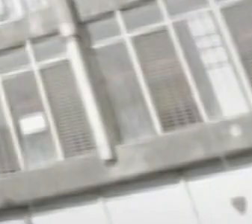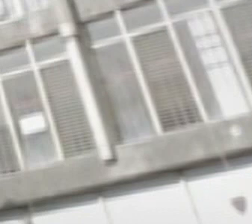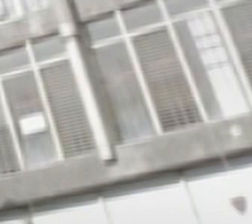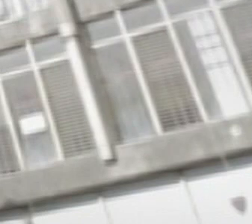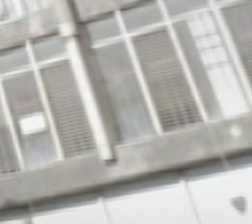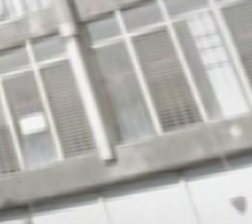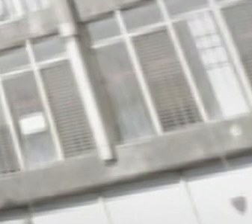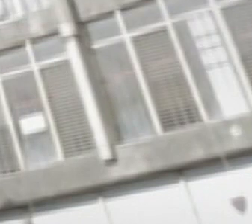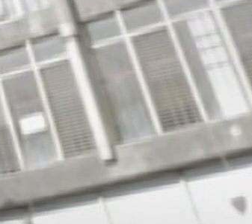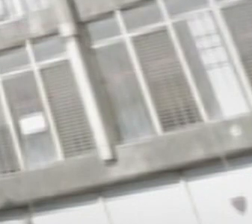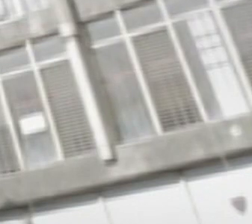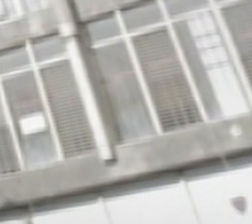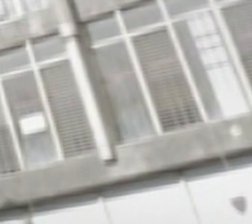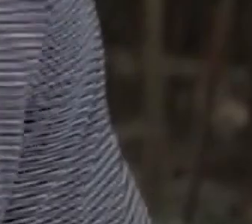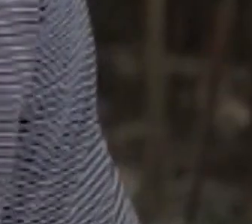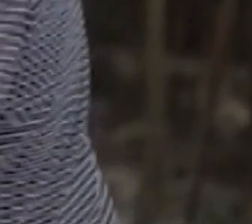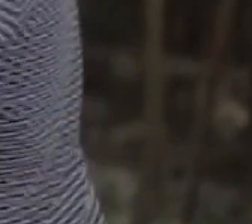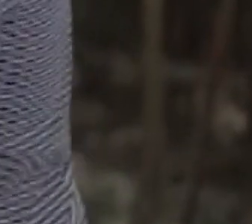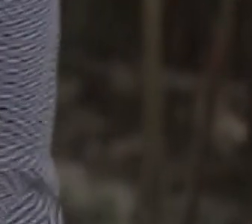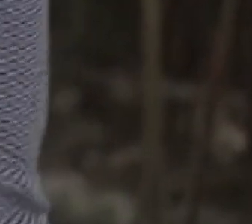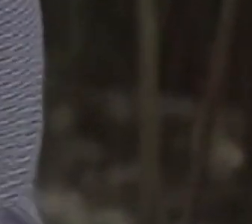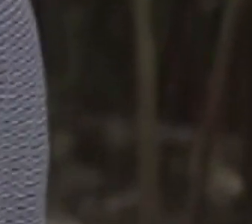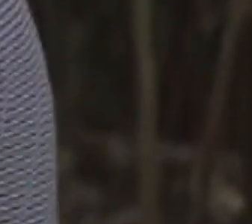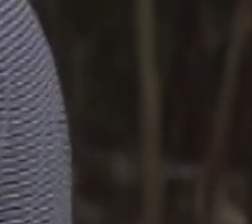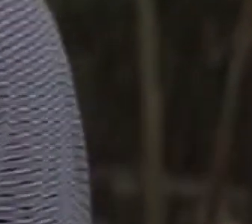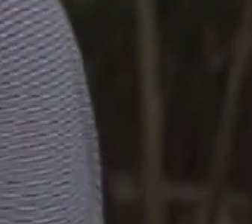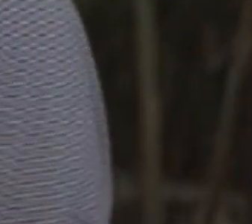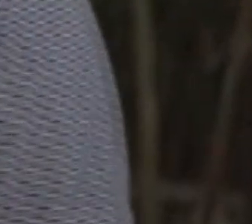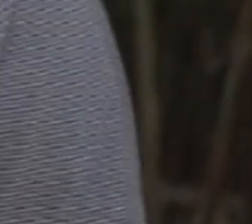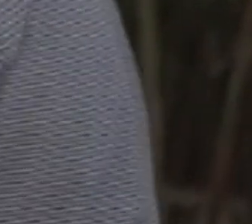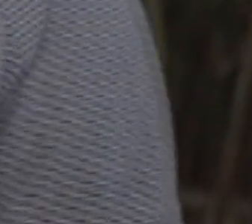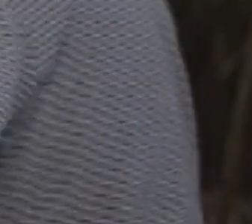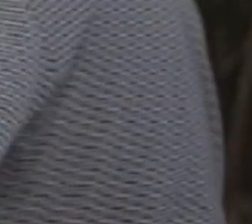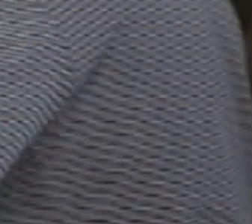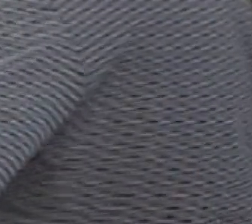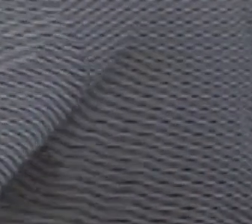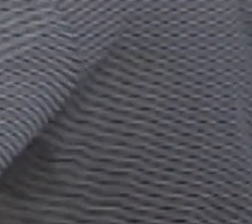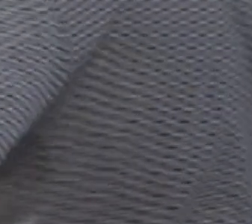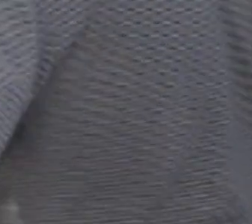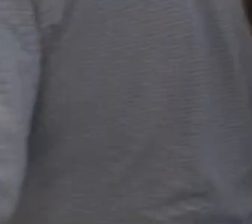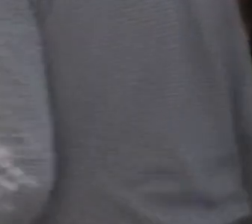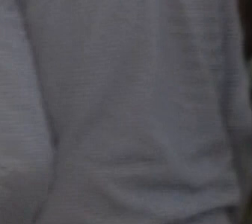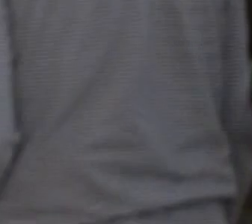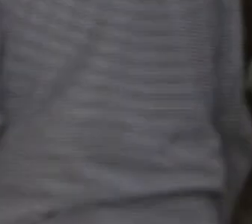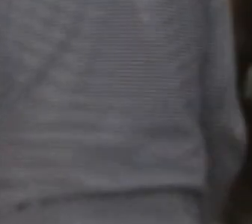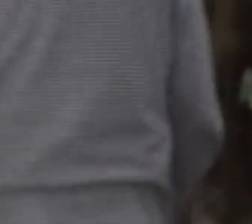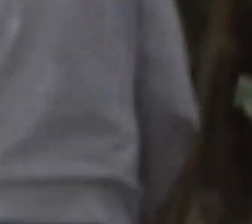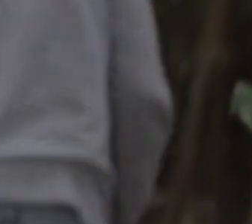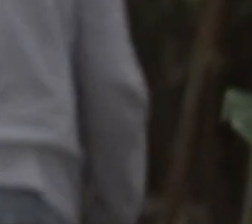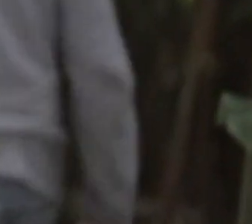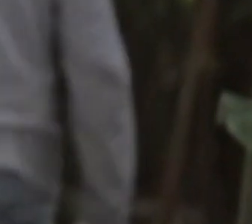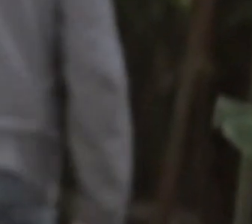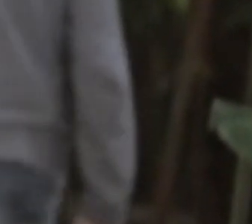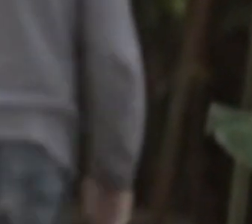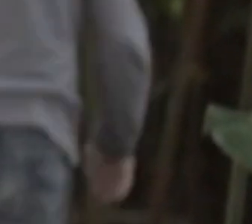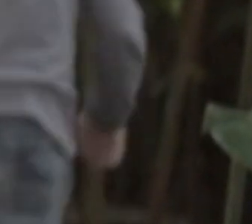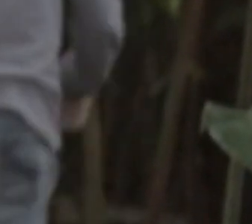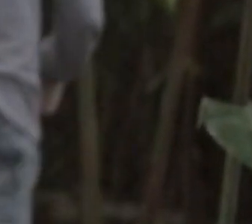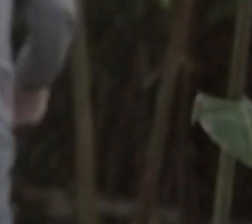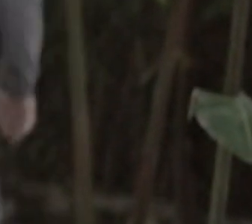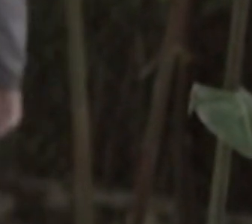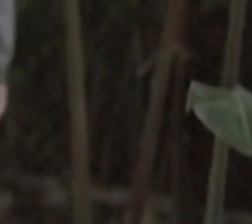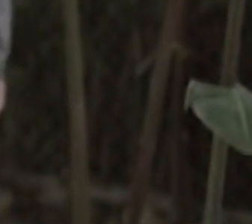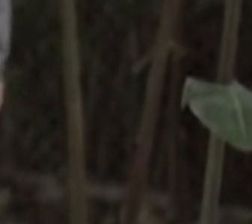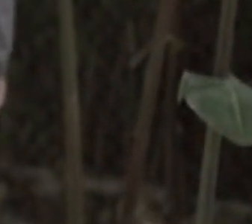y metal. Así es que tanto la piedra como la madera, como el mismo acero o el bronce, son materiales que para mí, lo que a